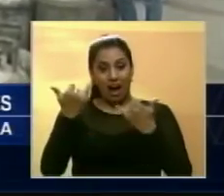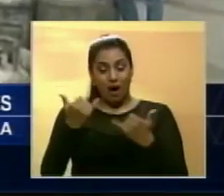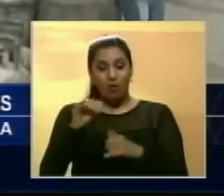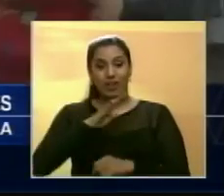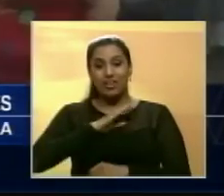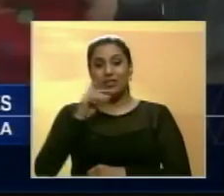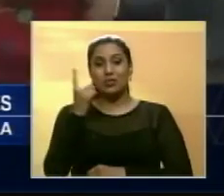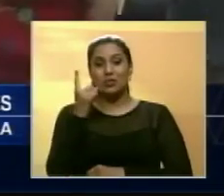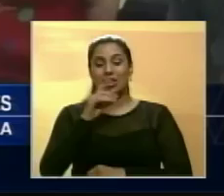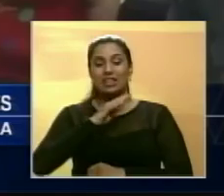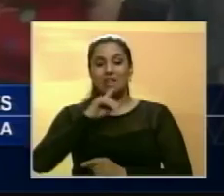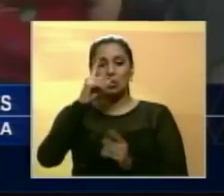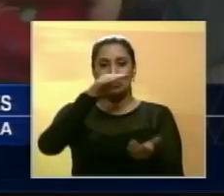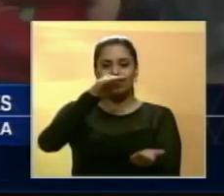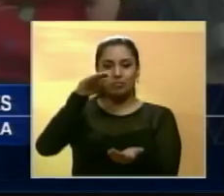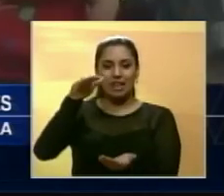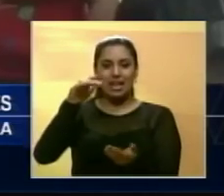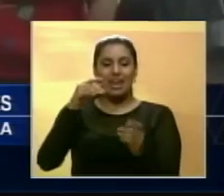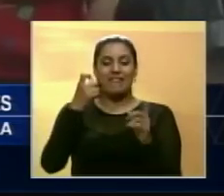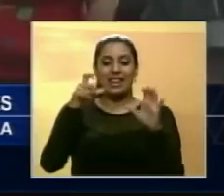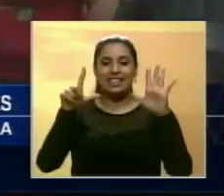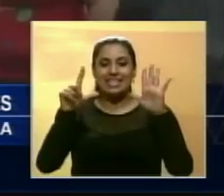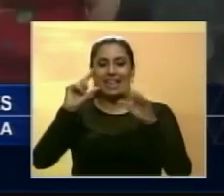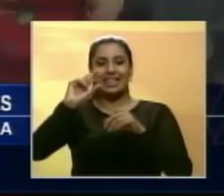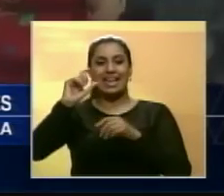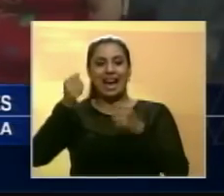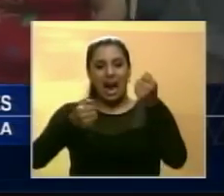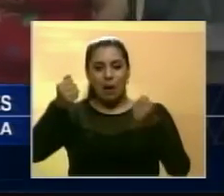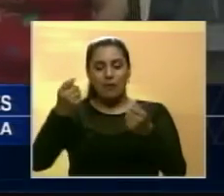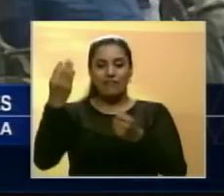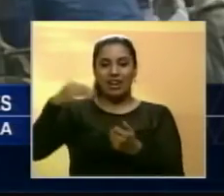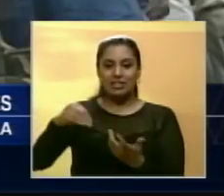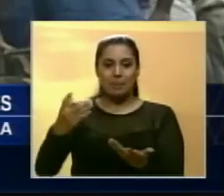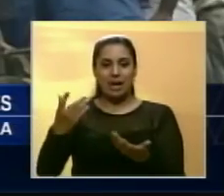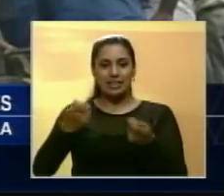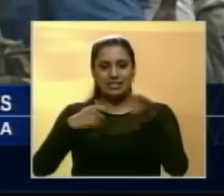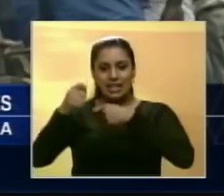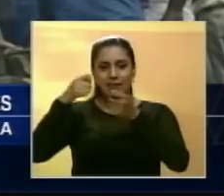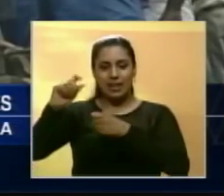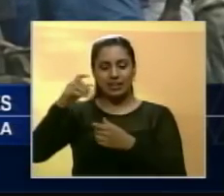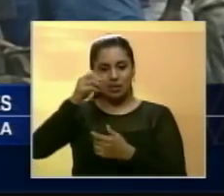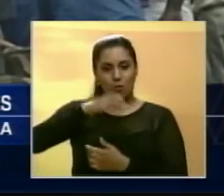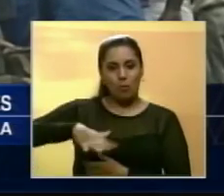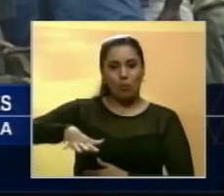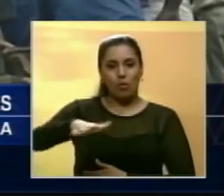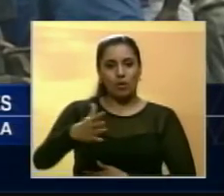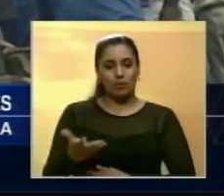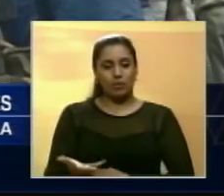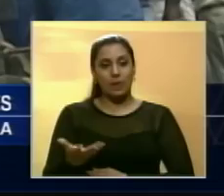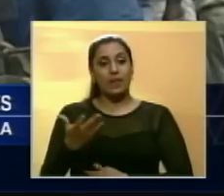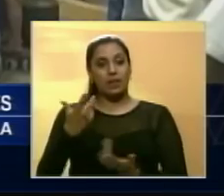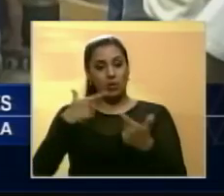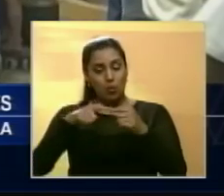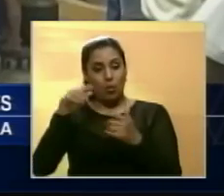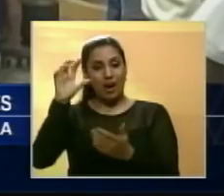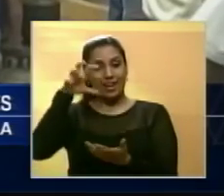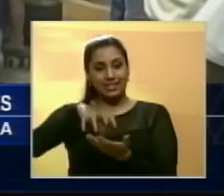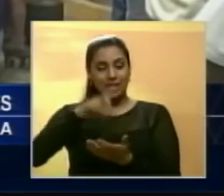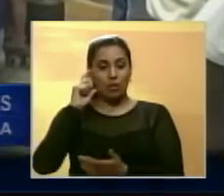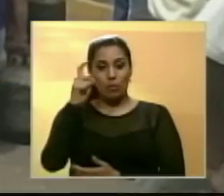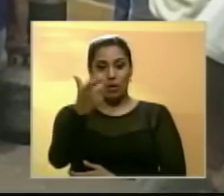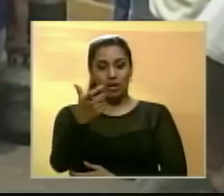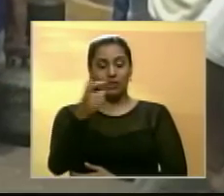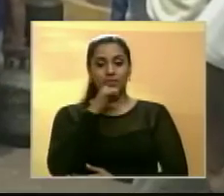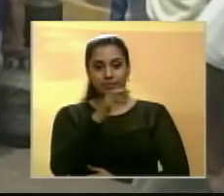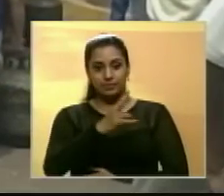actualidad solo reciben una de las 7 gandolas que se necesitan para cubrir la demanda de gas en esta población. Desde Calabozo, estado Guárico, Eliezer